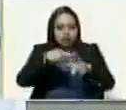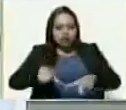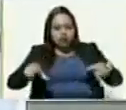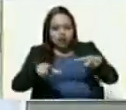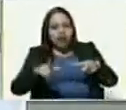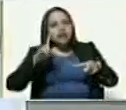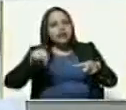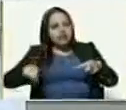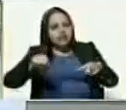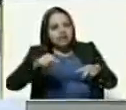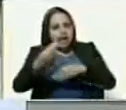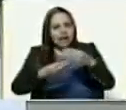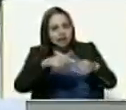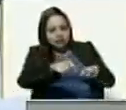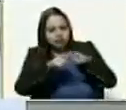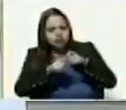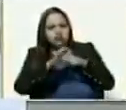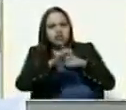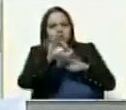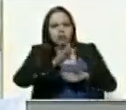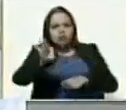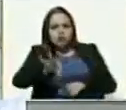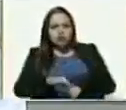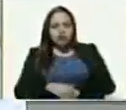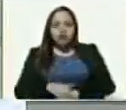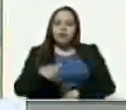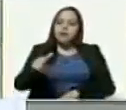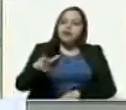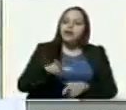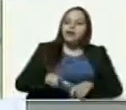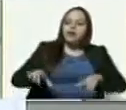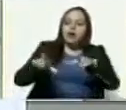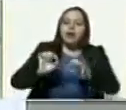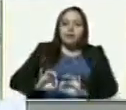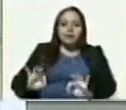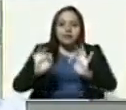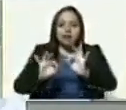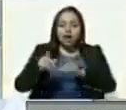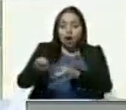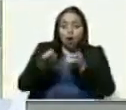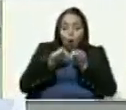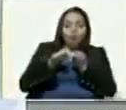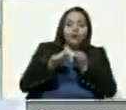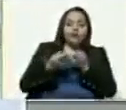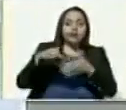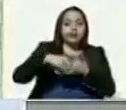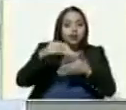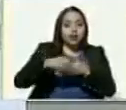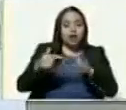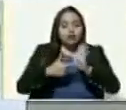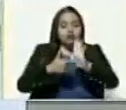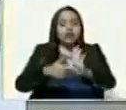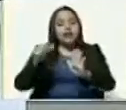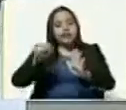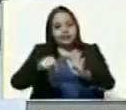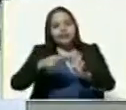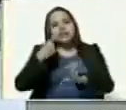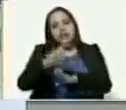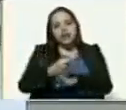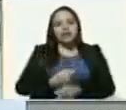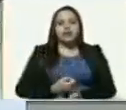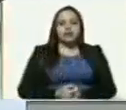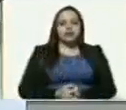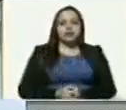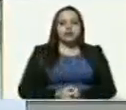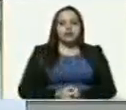ese 3%? Si el comercio, el sujeto pasivo especial, le cobra en divisa y lo refleja allí, sí correspondería. Si es